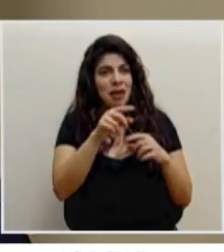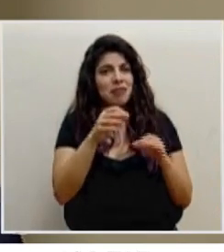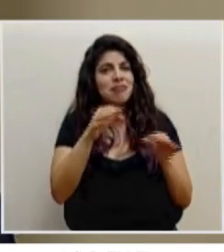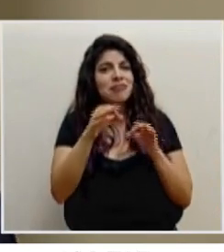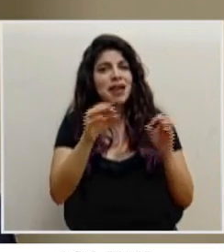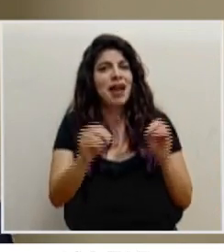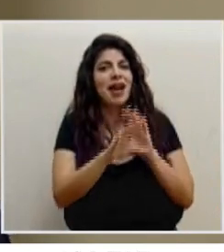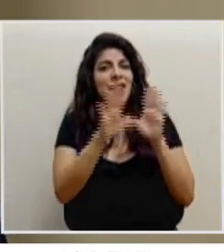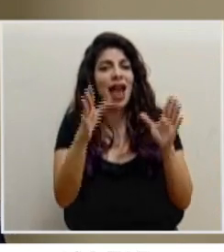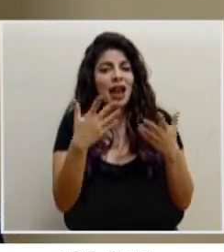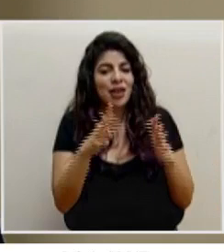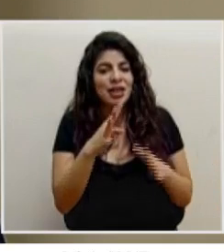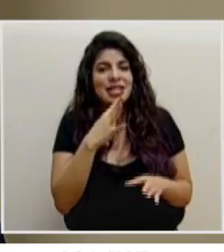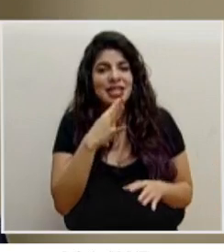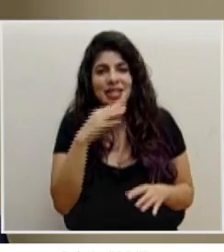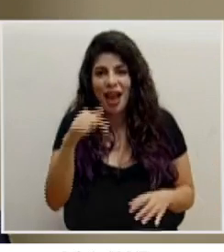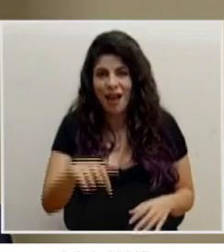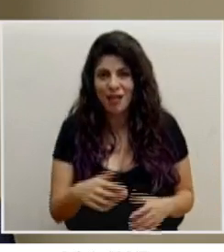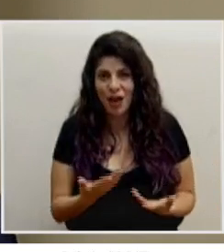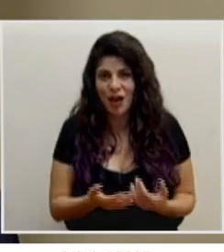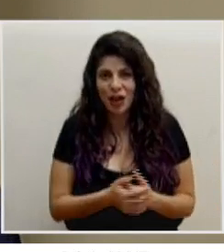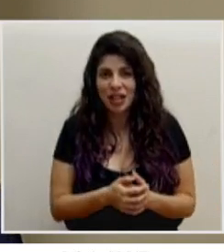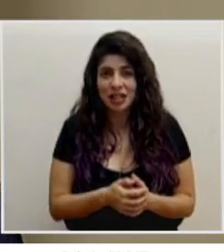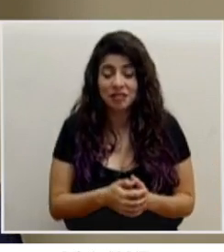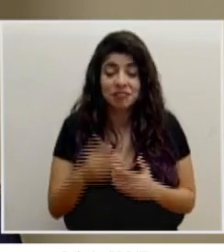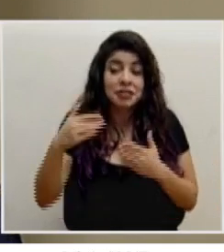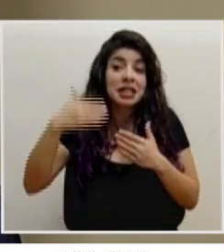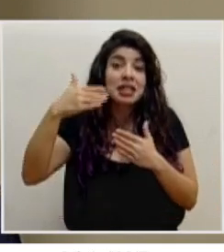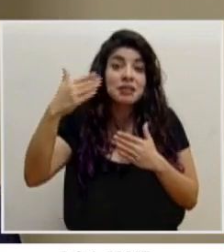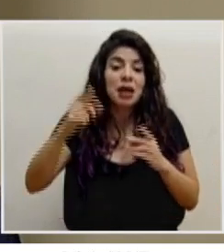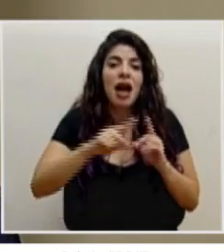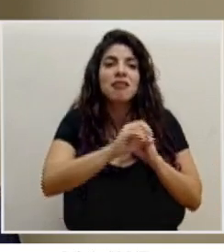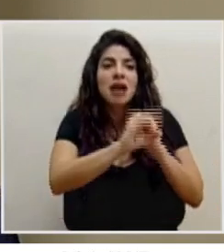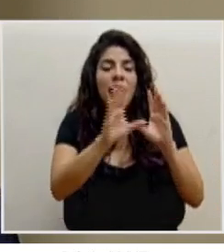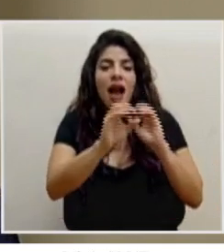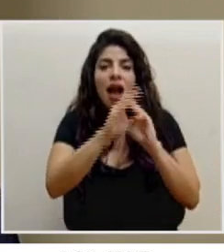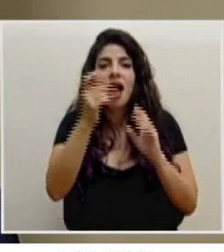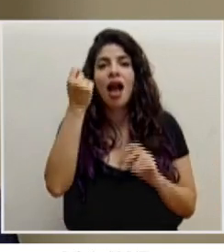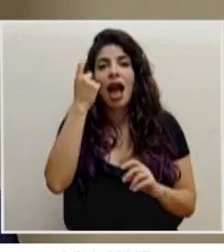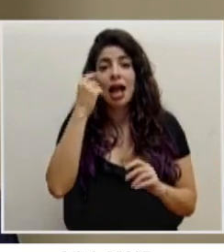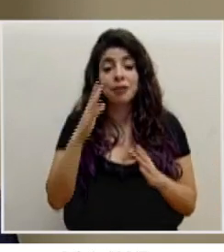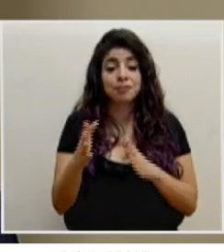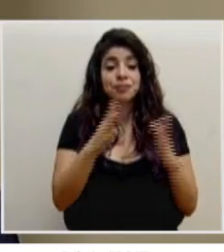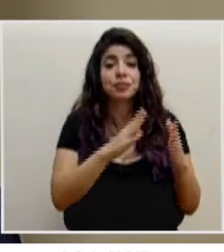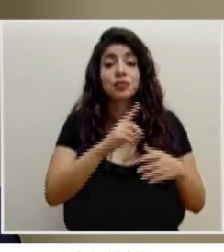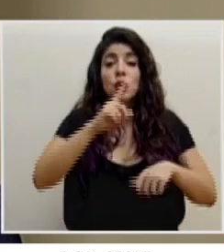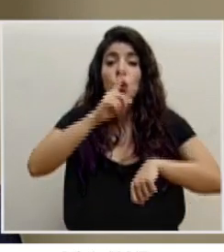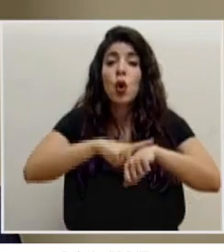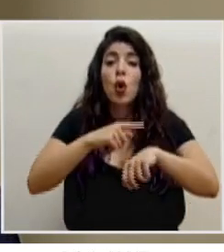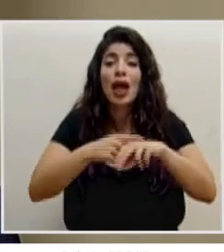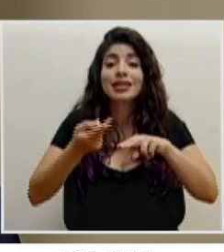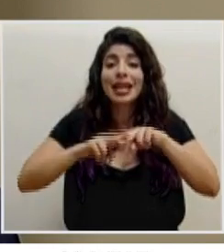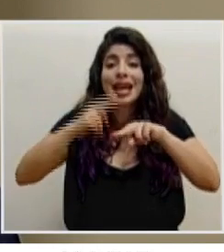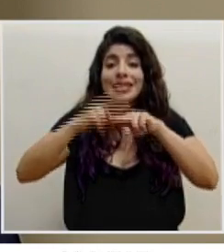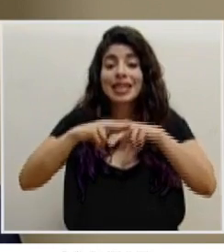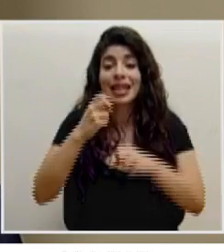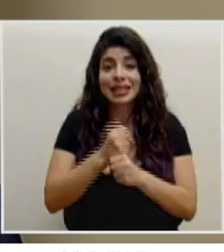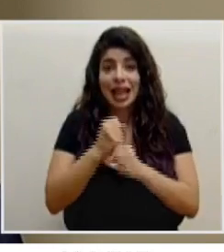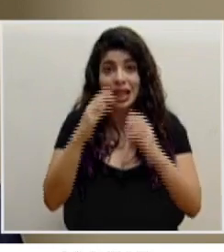con lo que hemos hablado hoy, eventualmente. Con respecto a las horas extra en